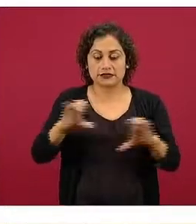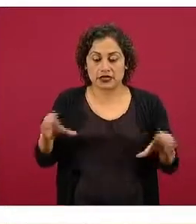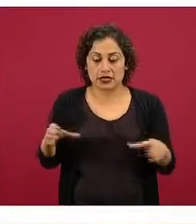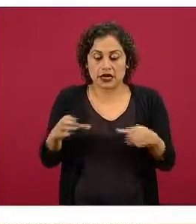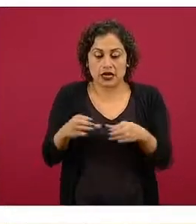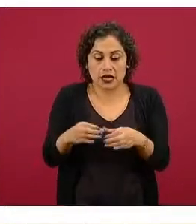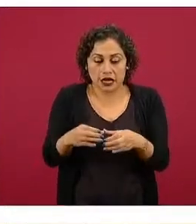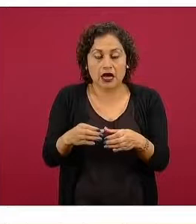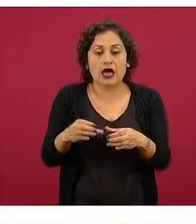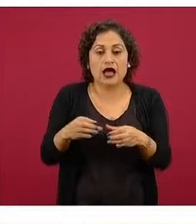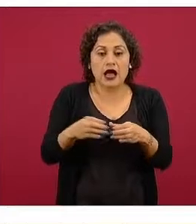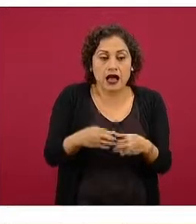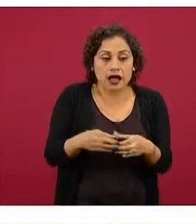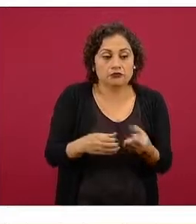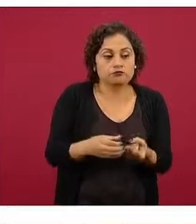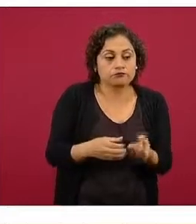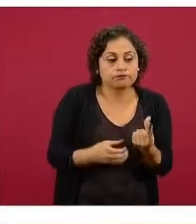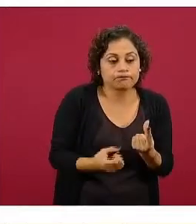son brotes